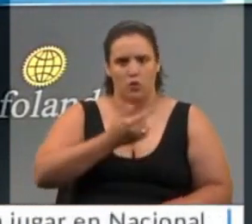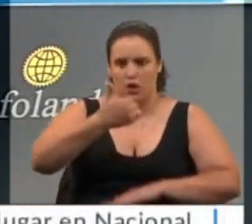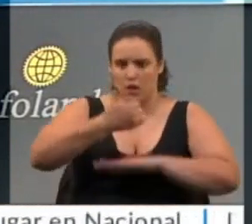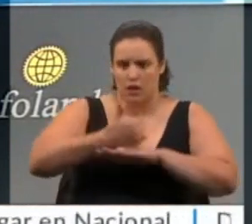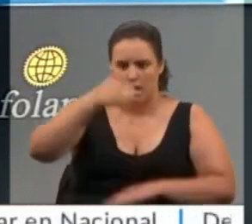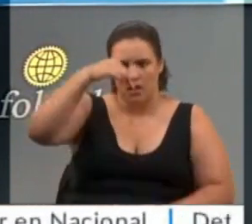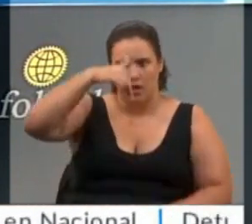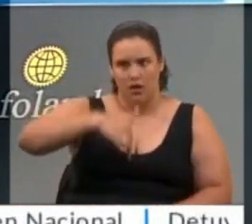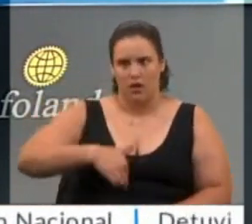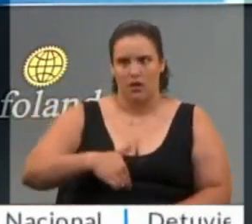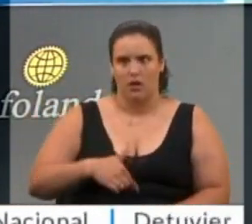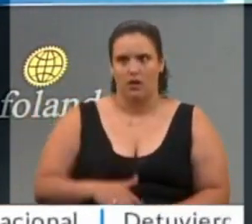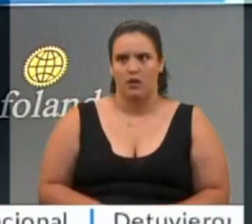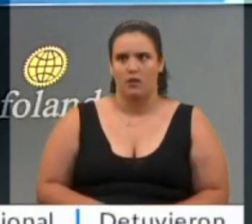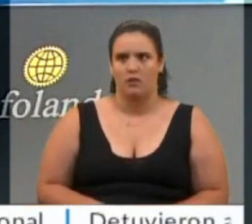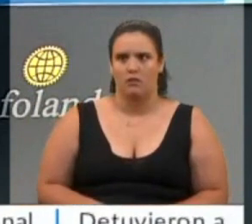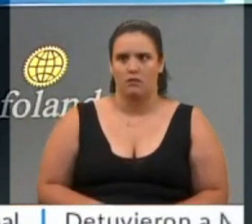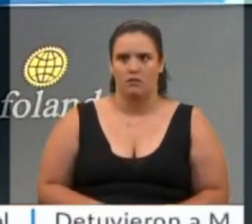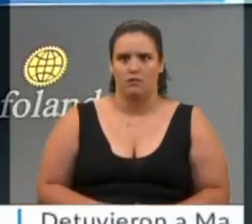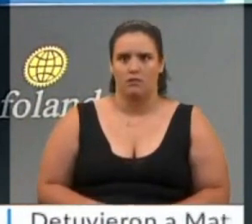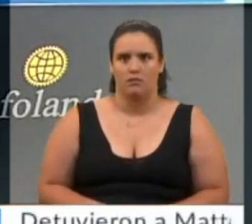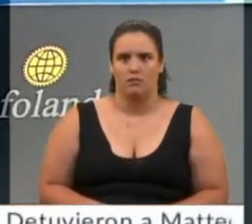aquí